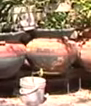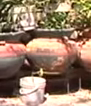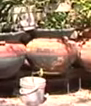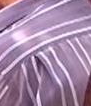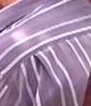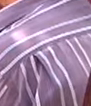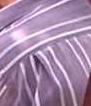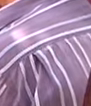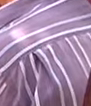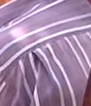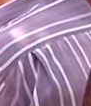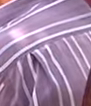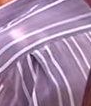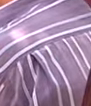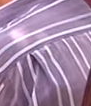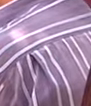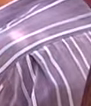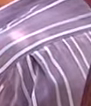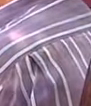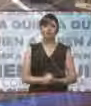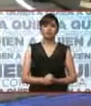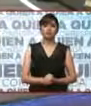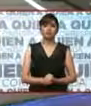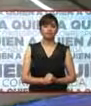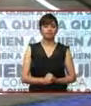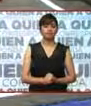Alfonso Vargas Torres.